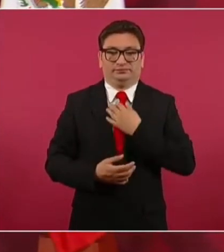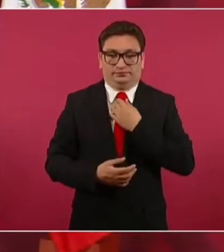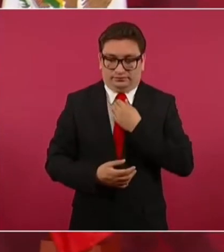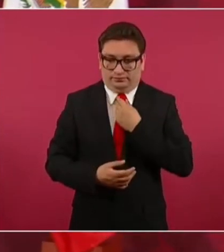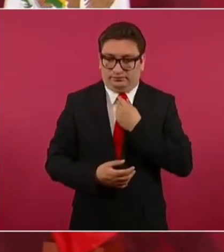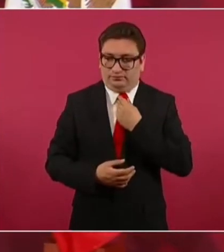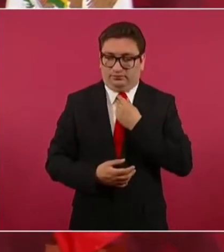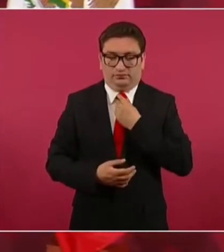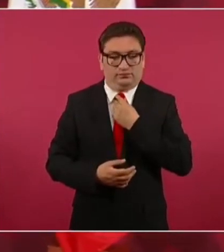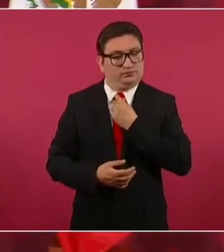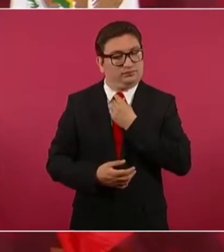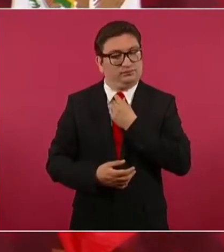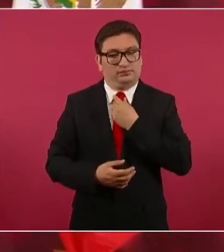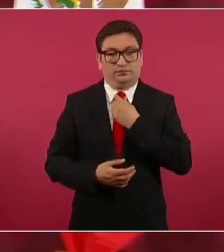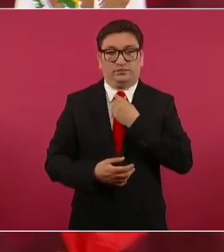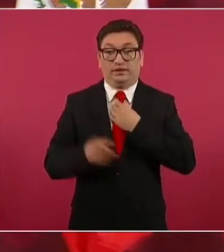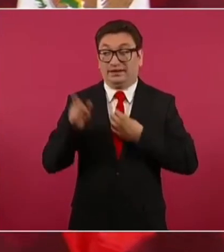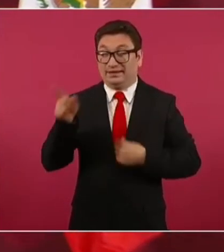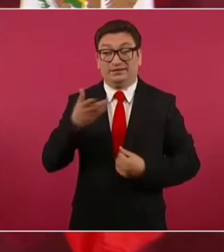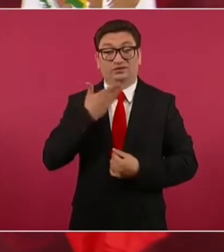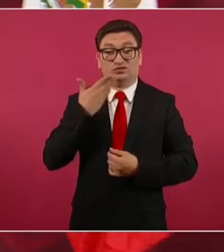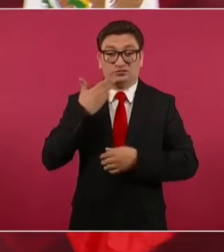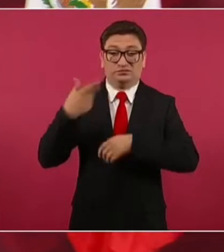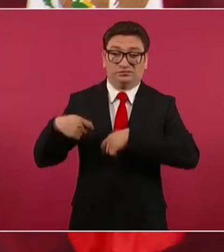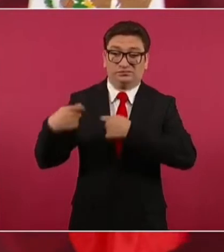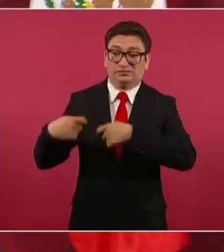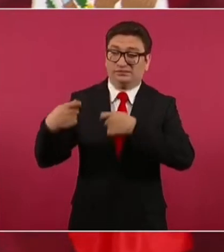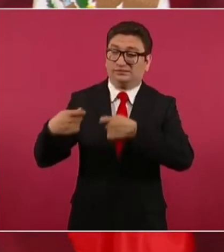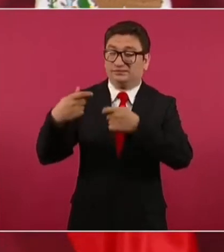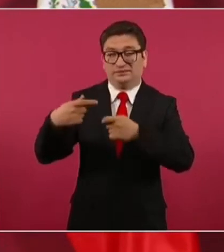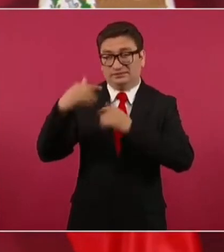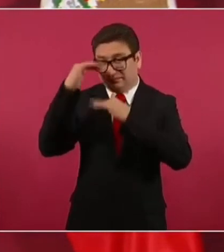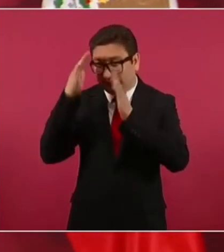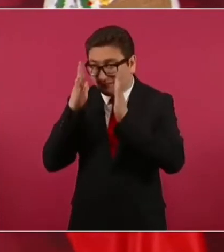Si su formación conservadora se lo impide.